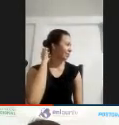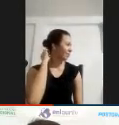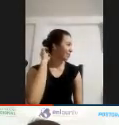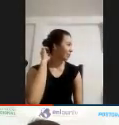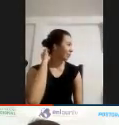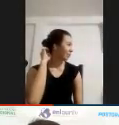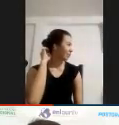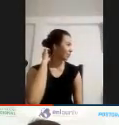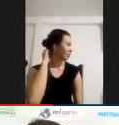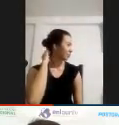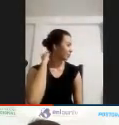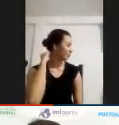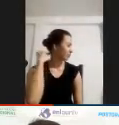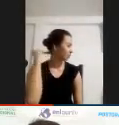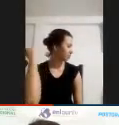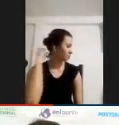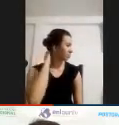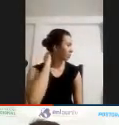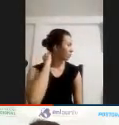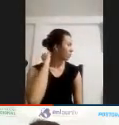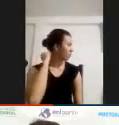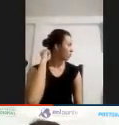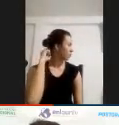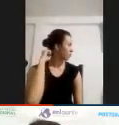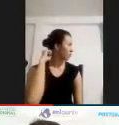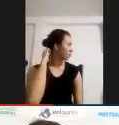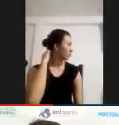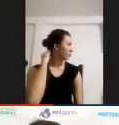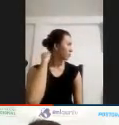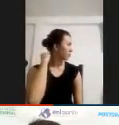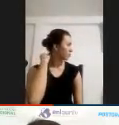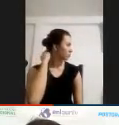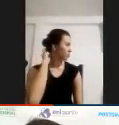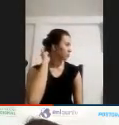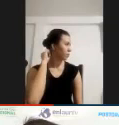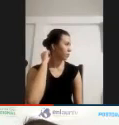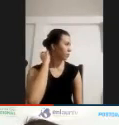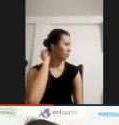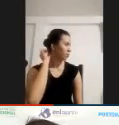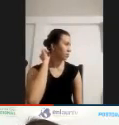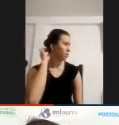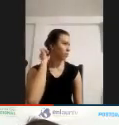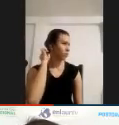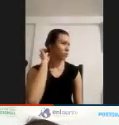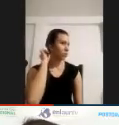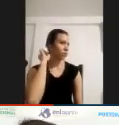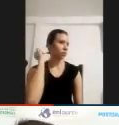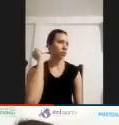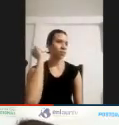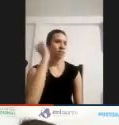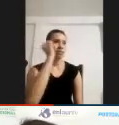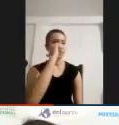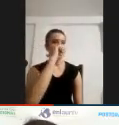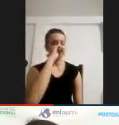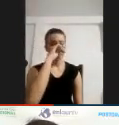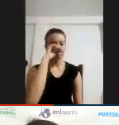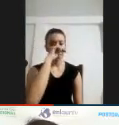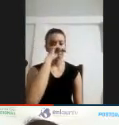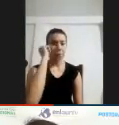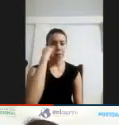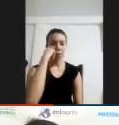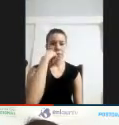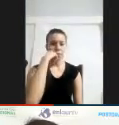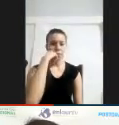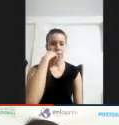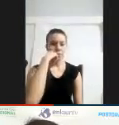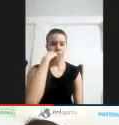aparece todo lo que es a la fecha, que se requiere en algunos casos. Bien, para de hecho, fíjate, la fe pública ya